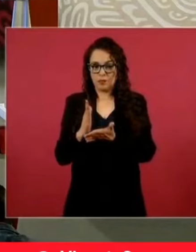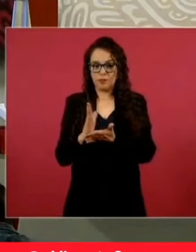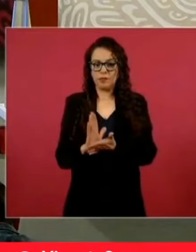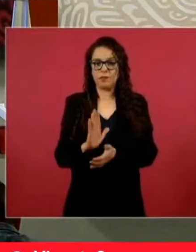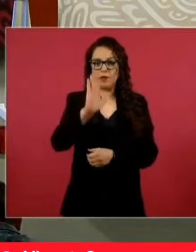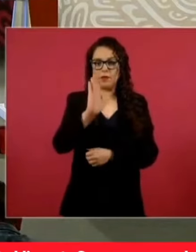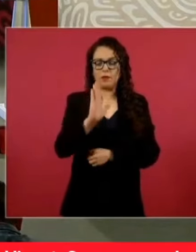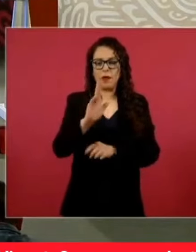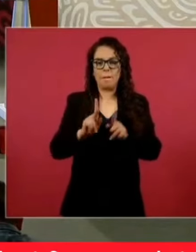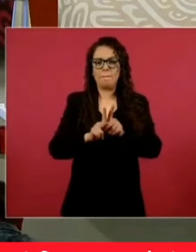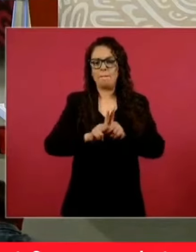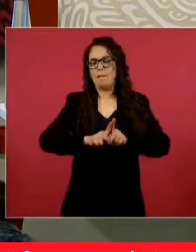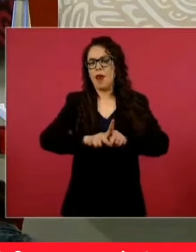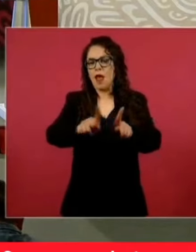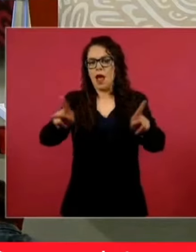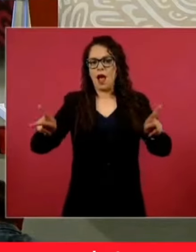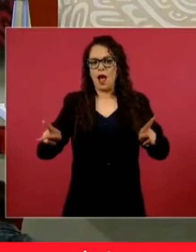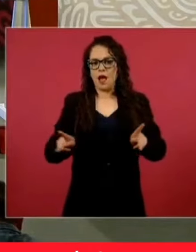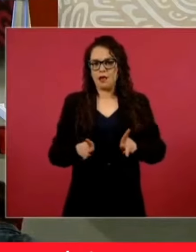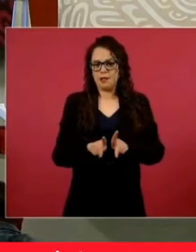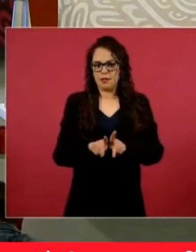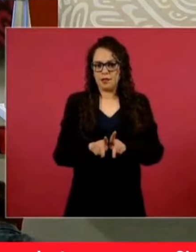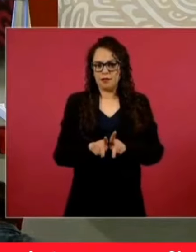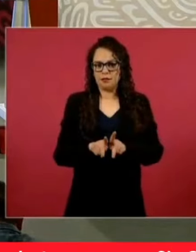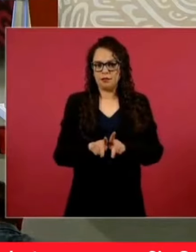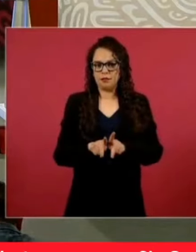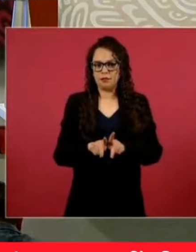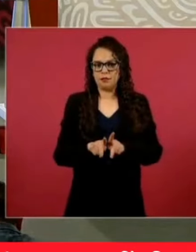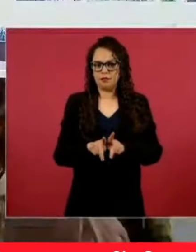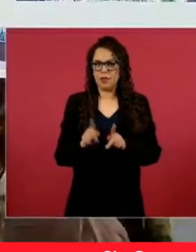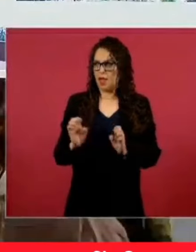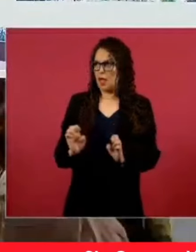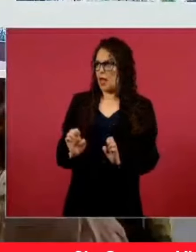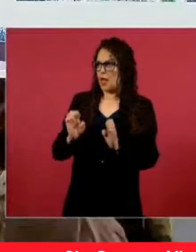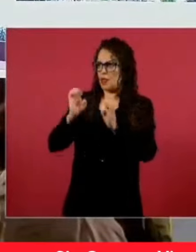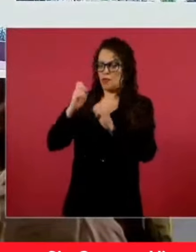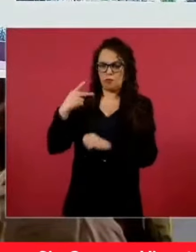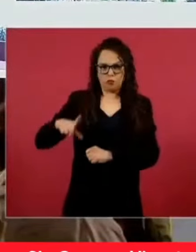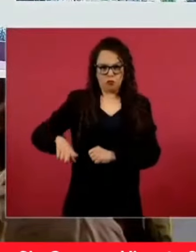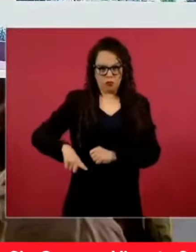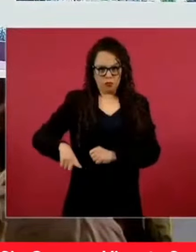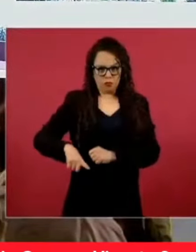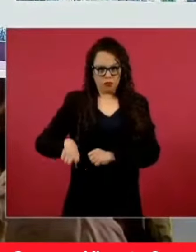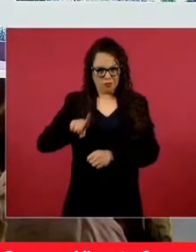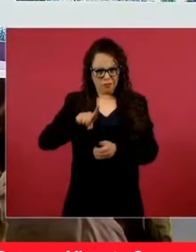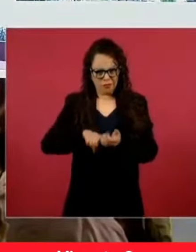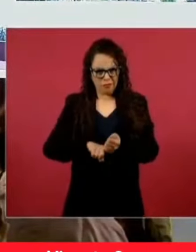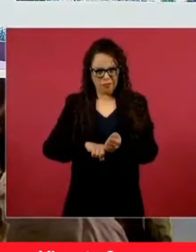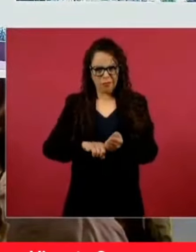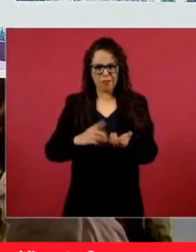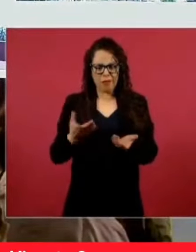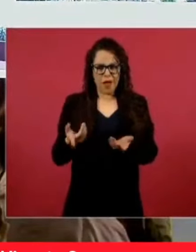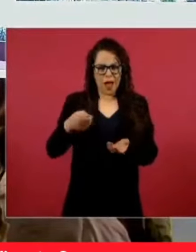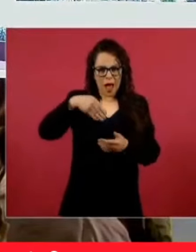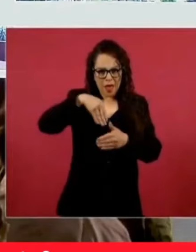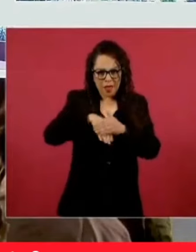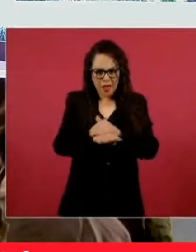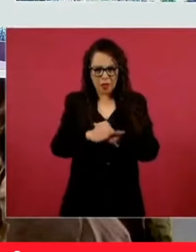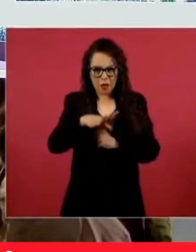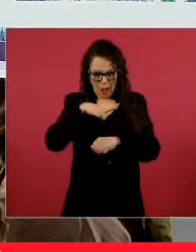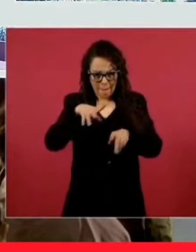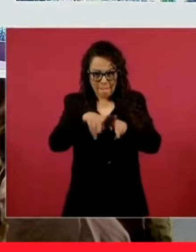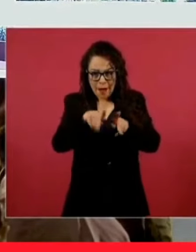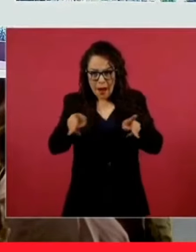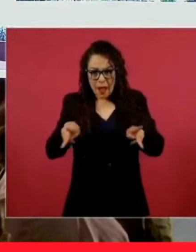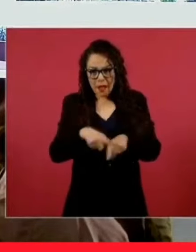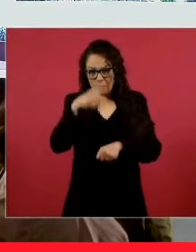pública cosa que eh es no es común que un edificio público genere una plaza pública hacia interior entonces en la